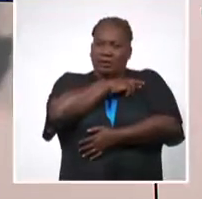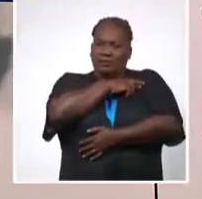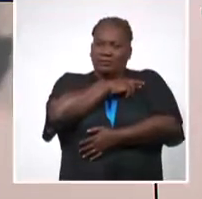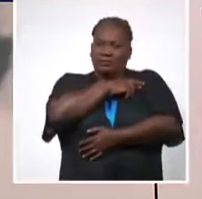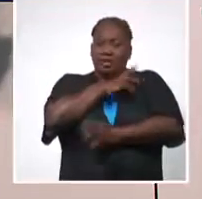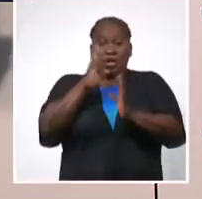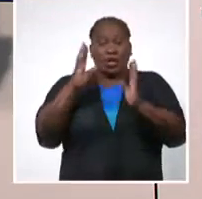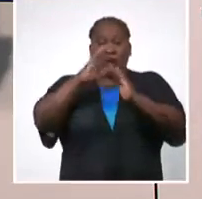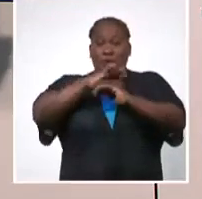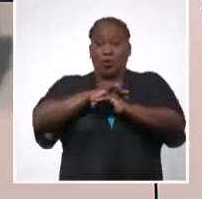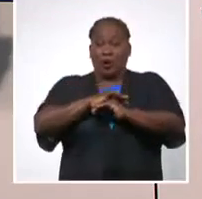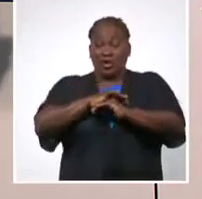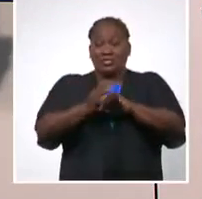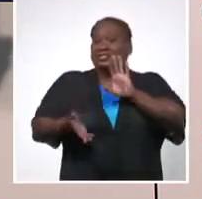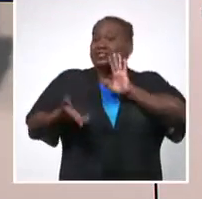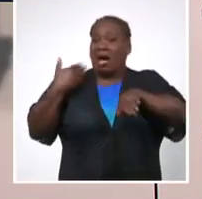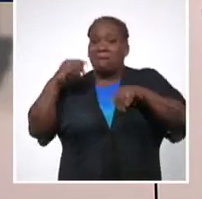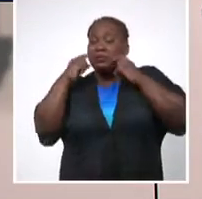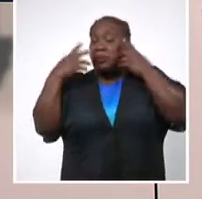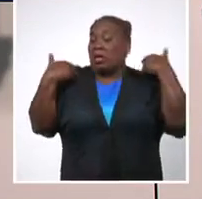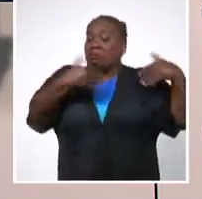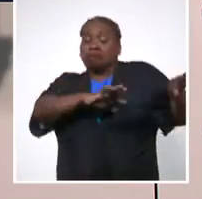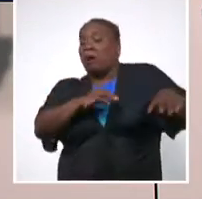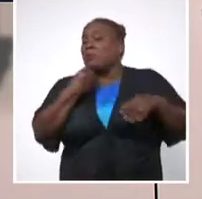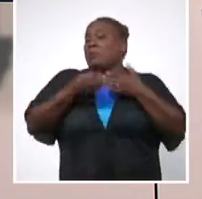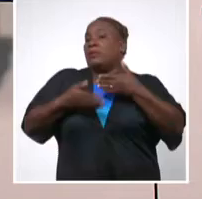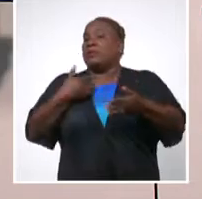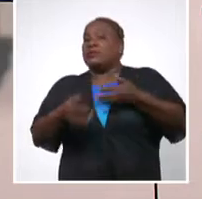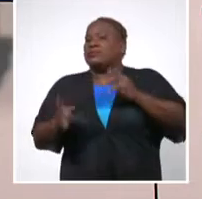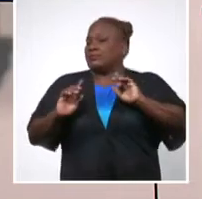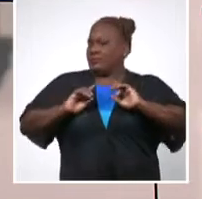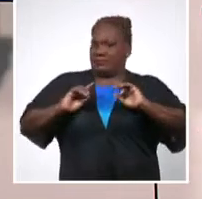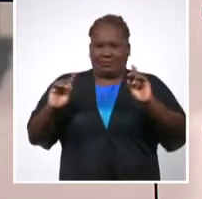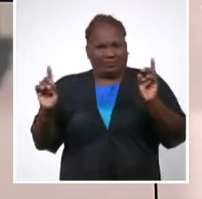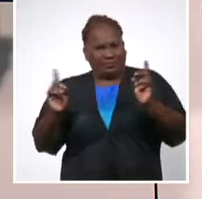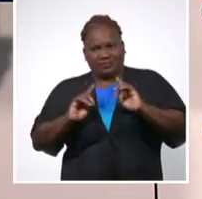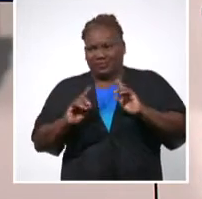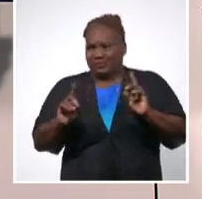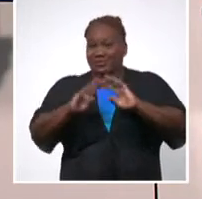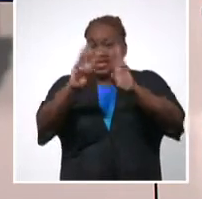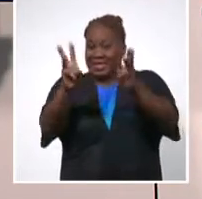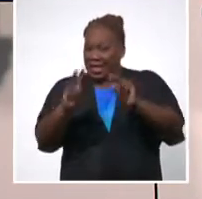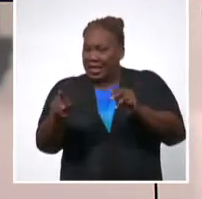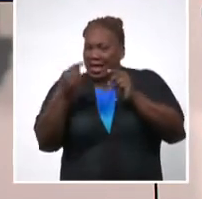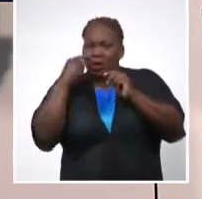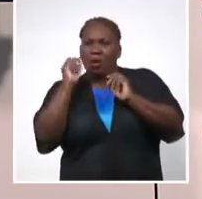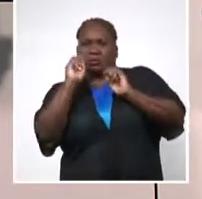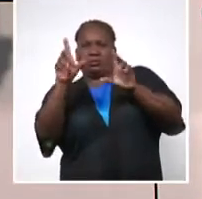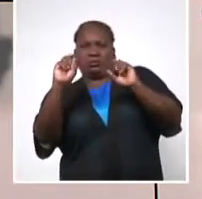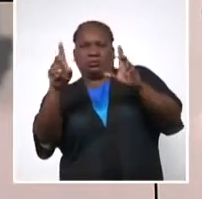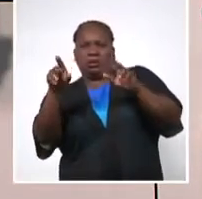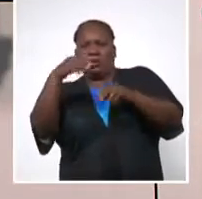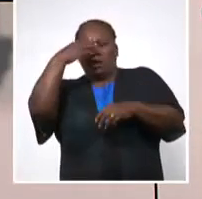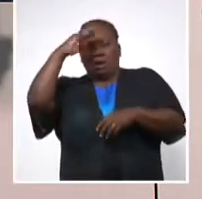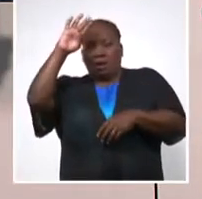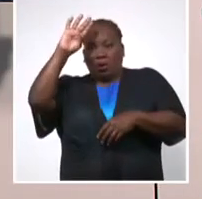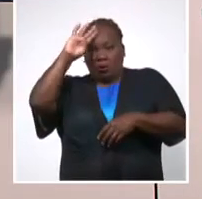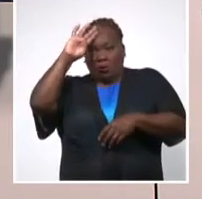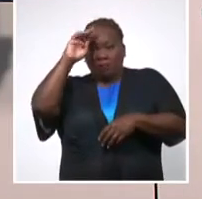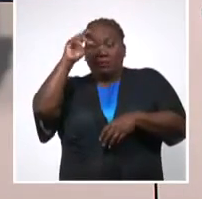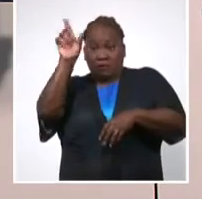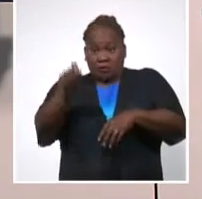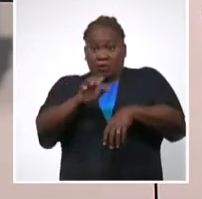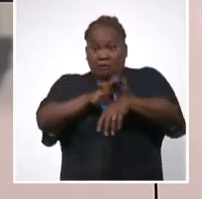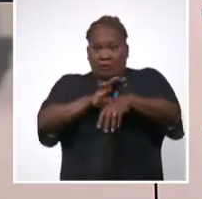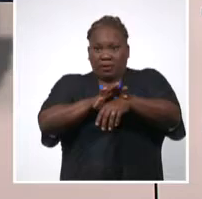se trata del sálvese quien pueda que algunos pretenden hacer tendencia en las redes sociales, porque Cuba no dejará de ingresar y aislar